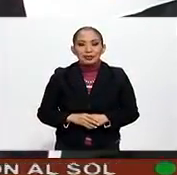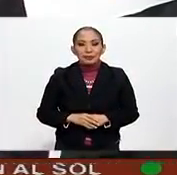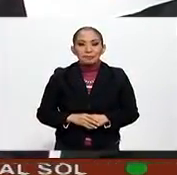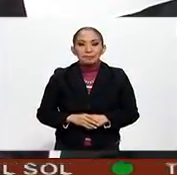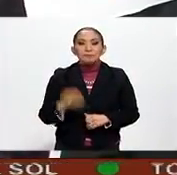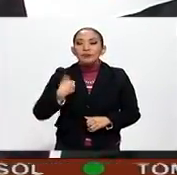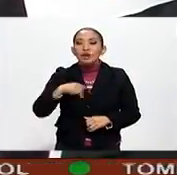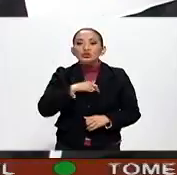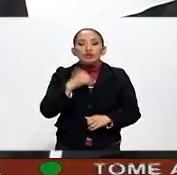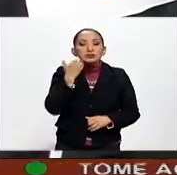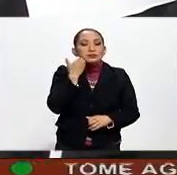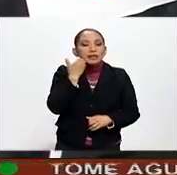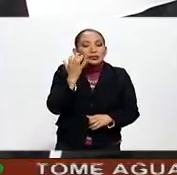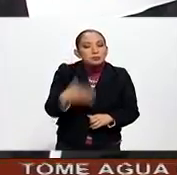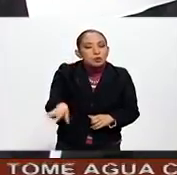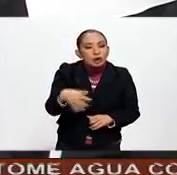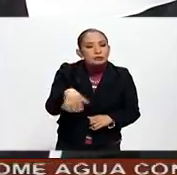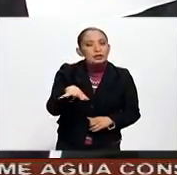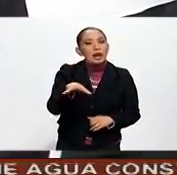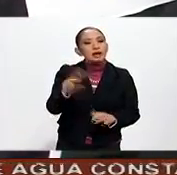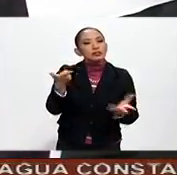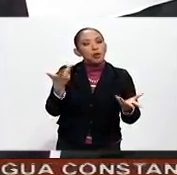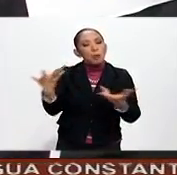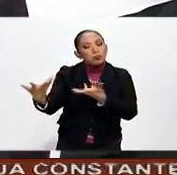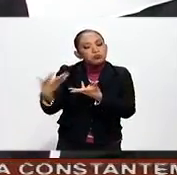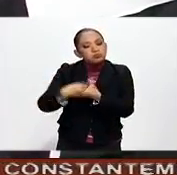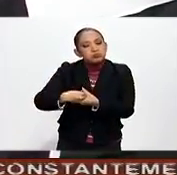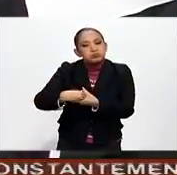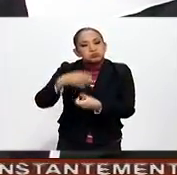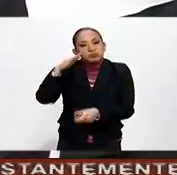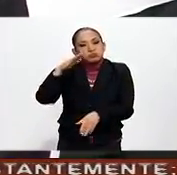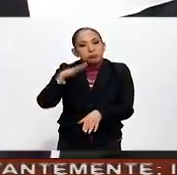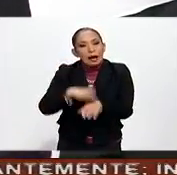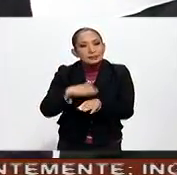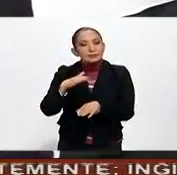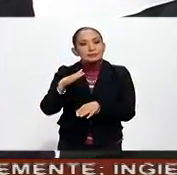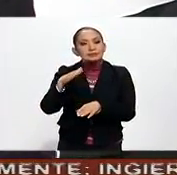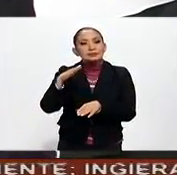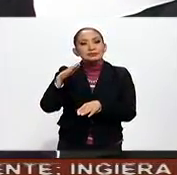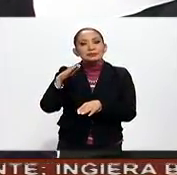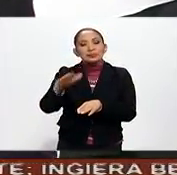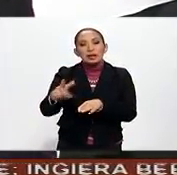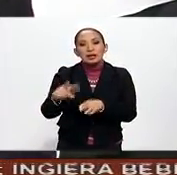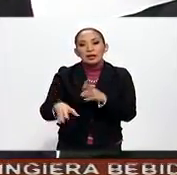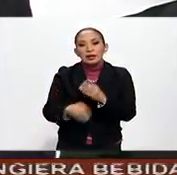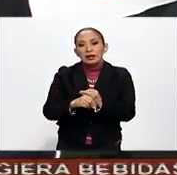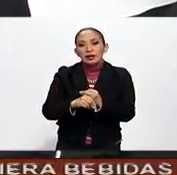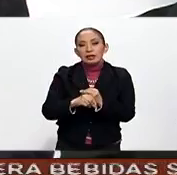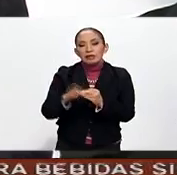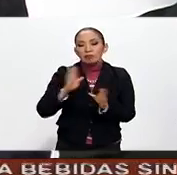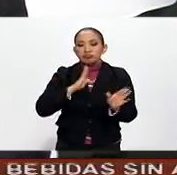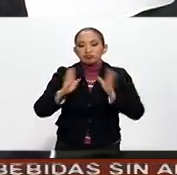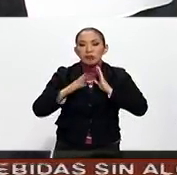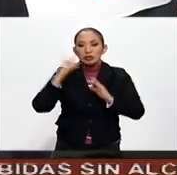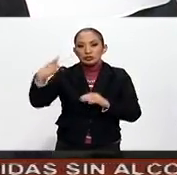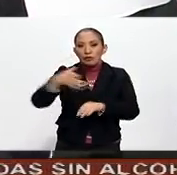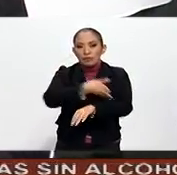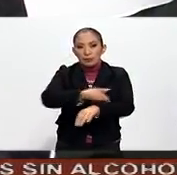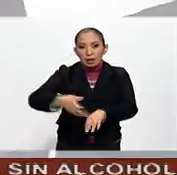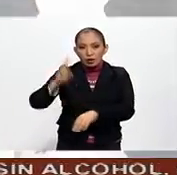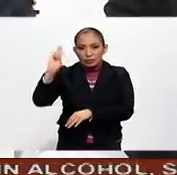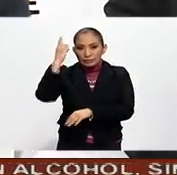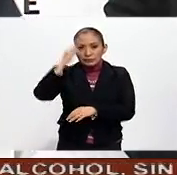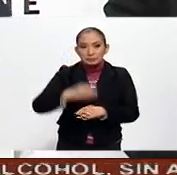Y estamos buscando también la incorporación de elementos adicionales de las Fuerzas Armadas y sus familias en la